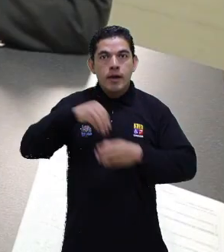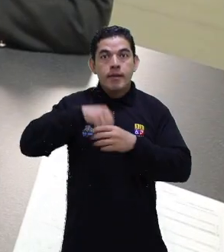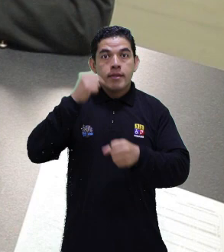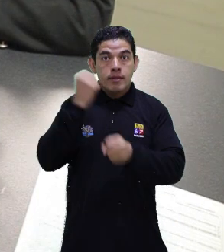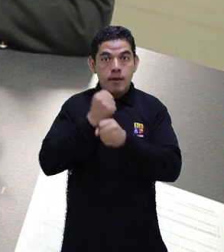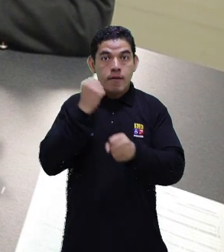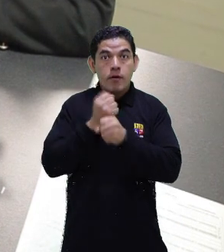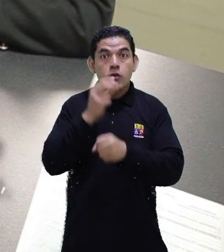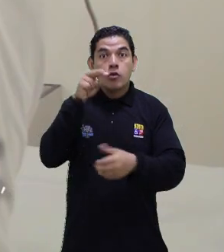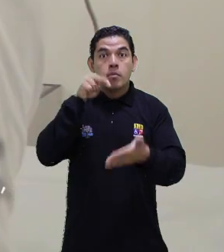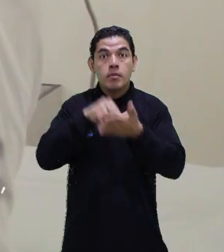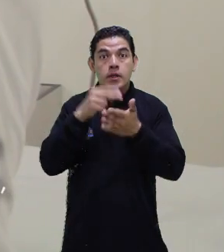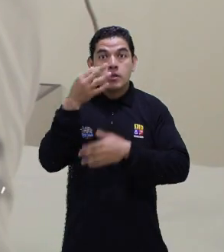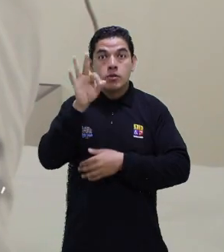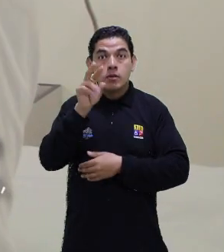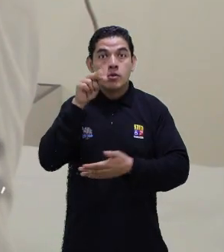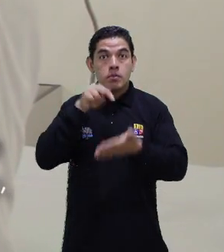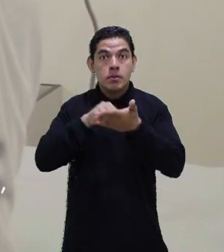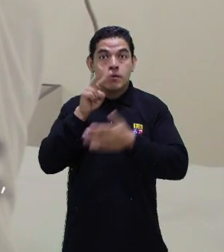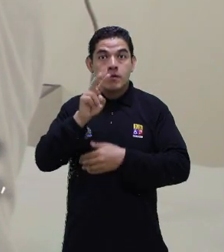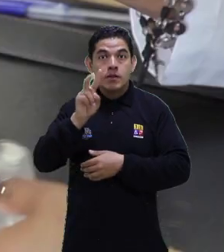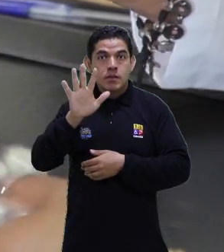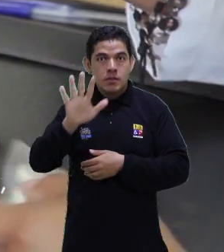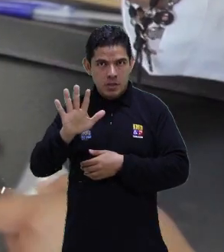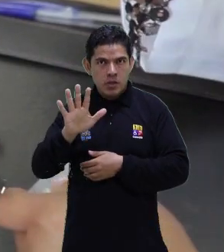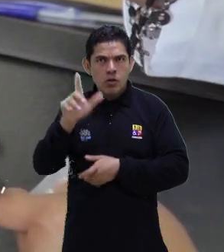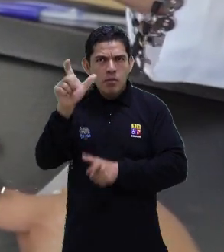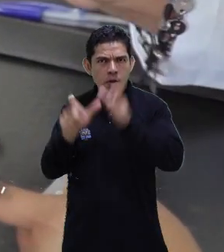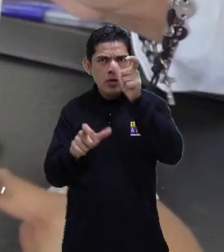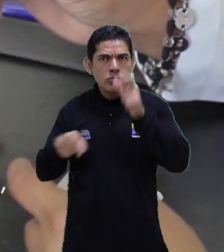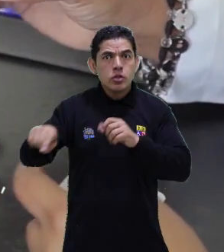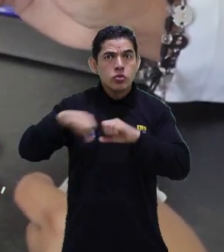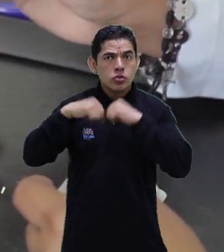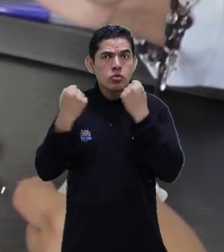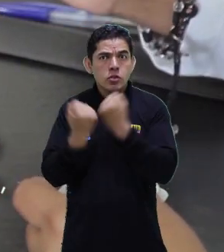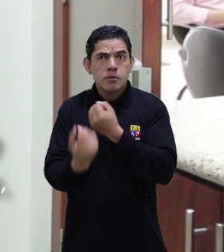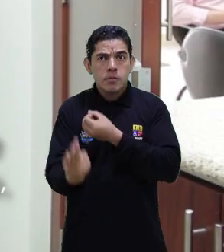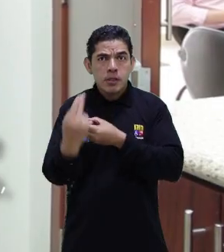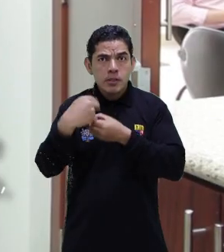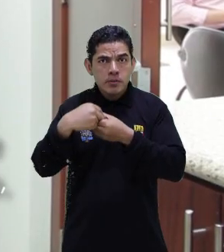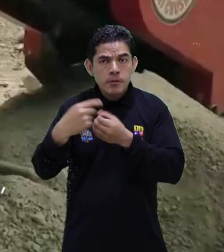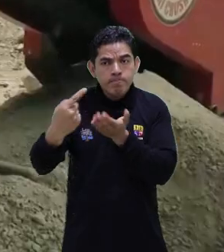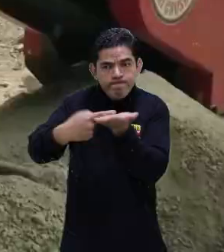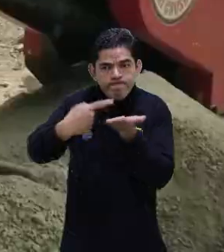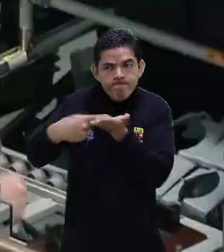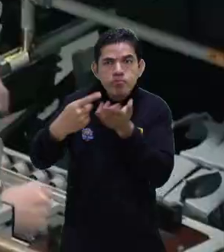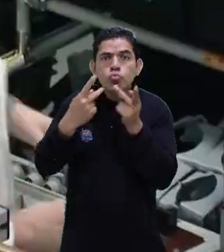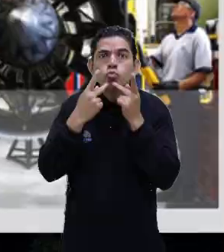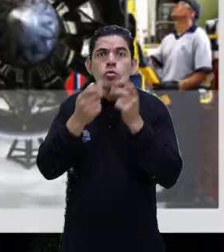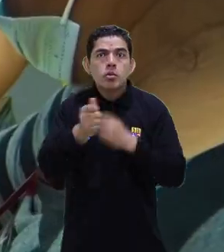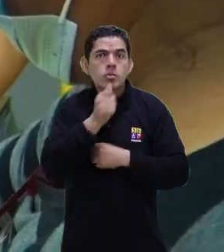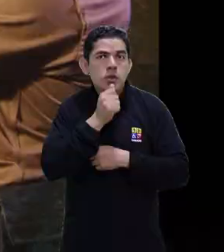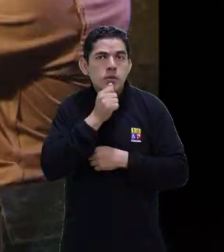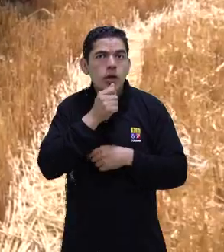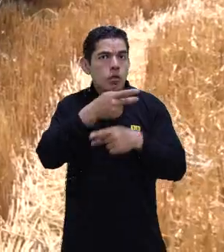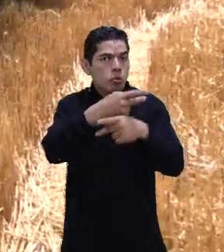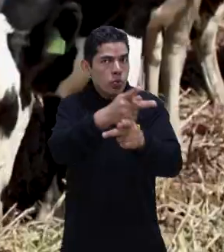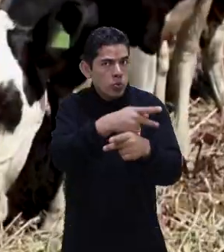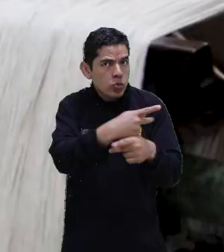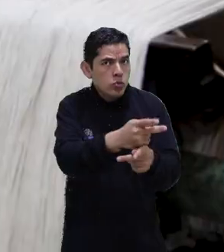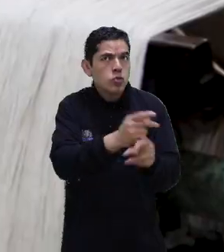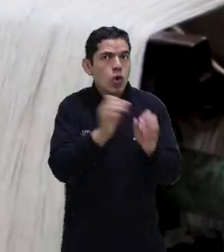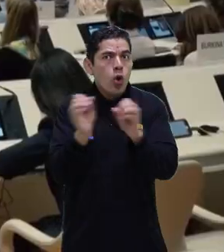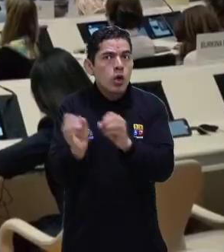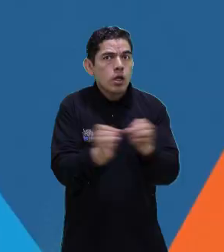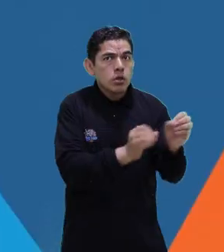2019-2025, desarrollada con la participación activa de actores sociales del sector público y privado, los sectores productivos y los